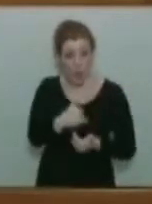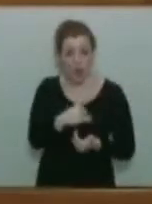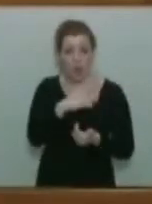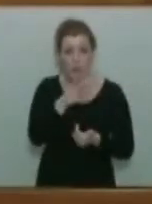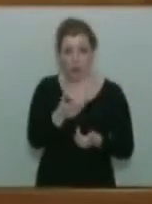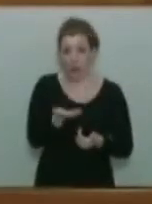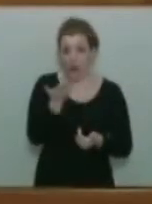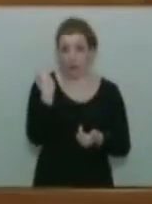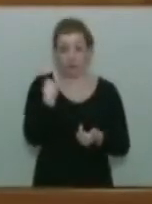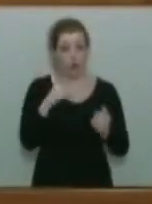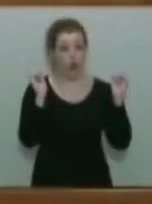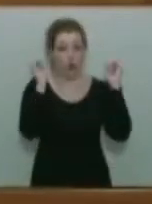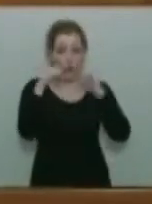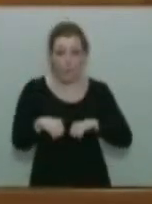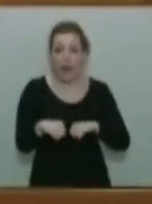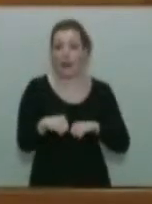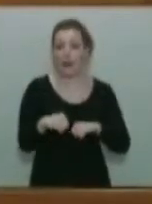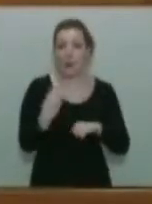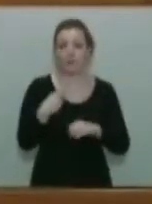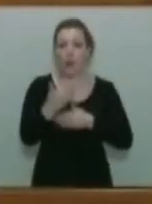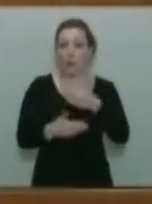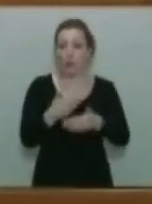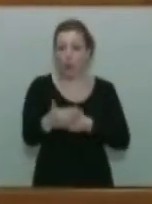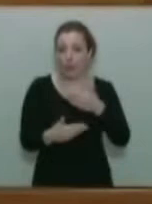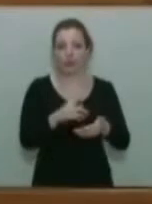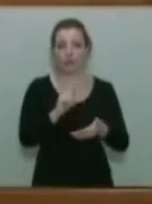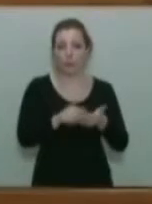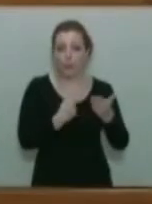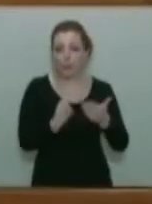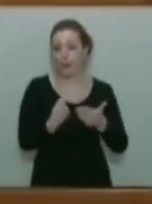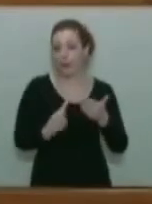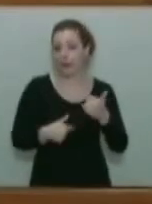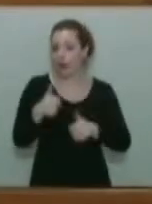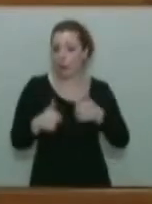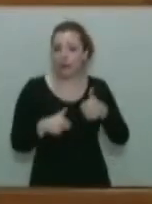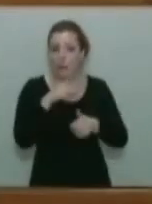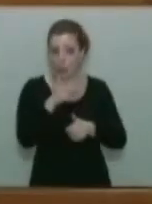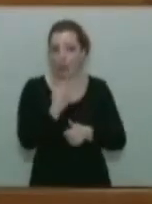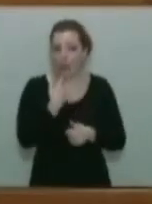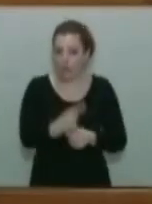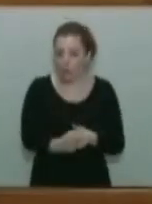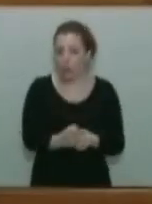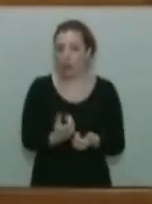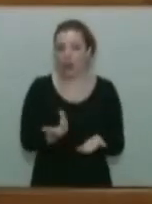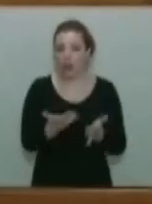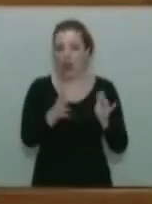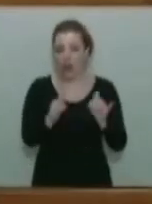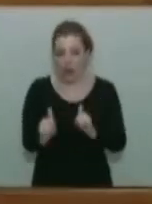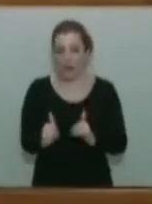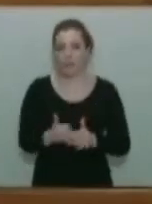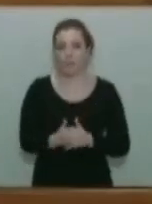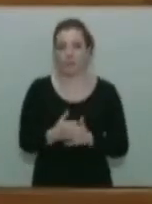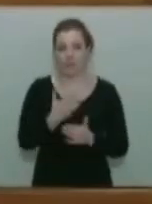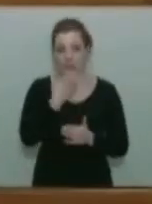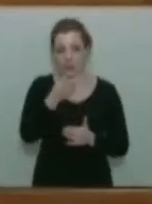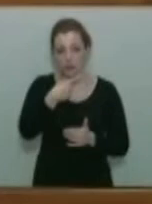hacía antes vía convenio, que ahora se hará mediante este proceso de concurrencia competitiva. Hombre, alguna dificultad, porque si mantenemos